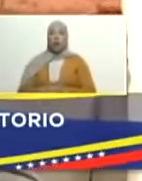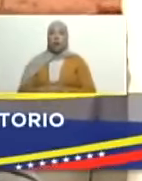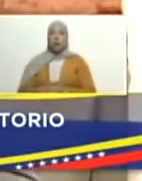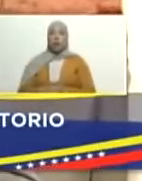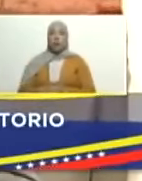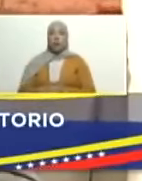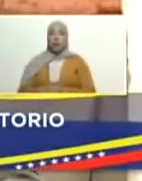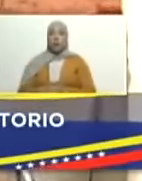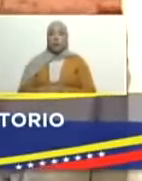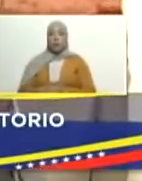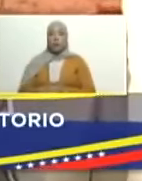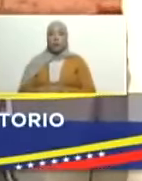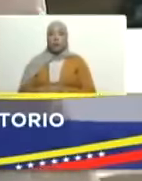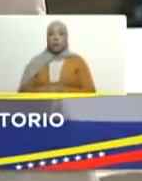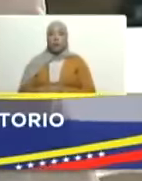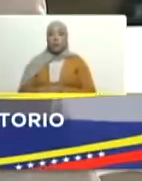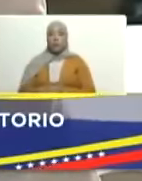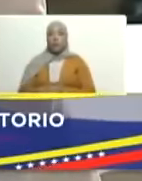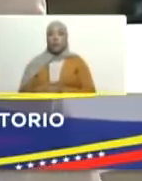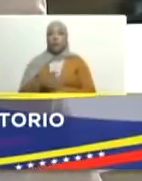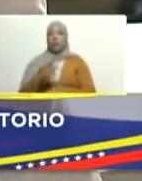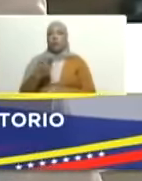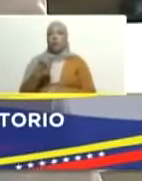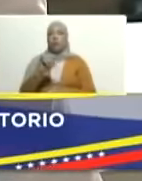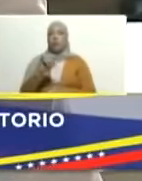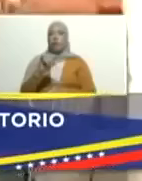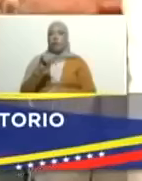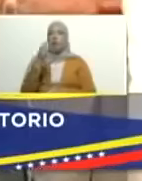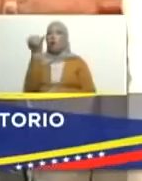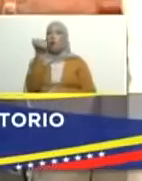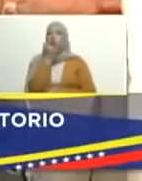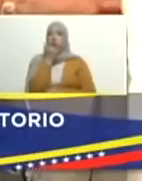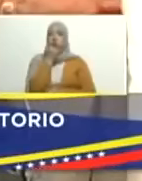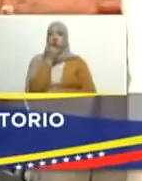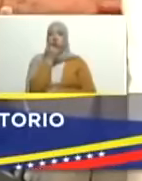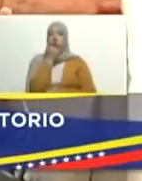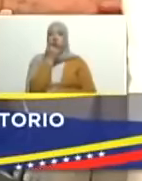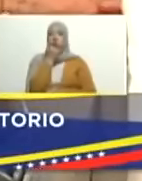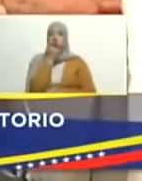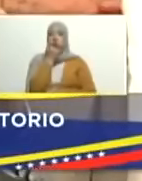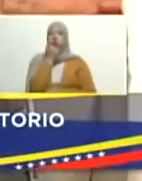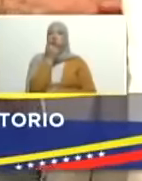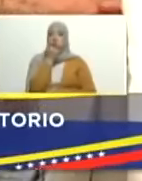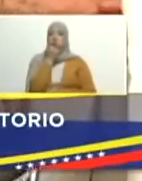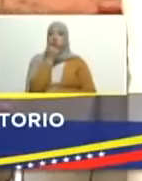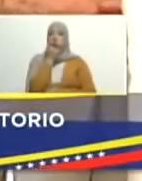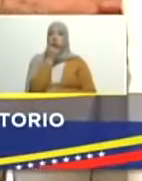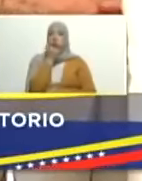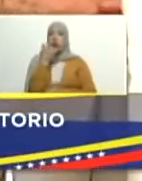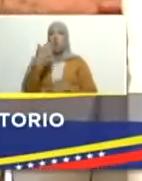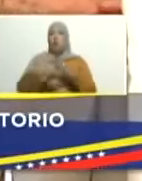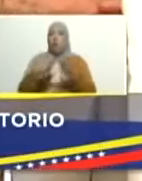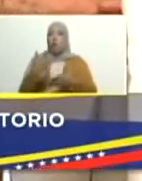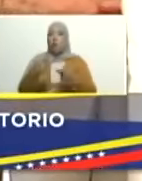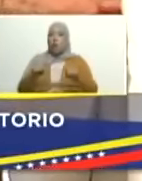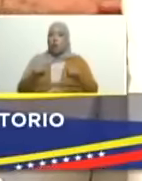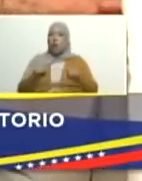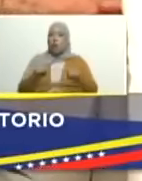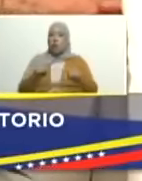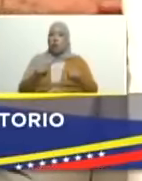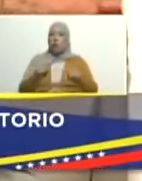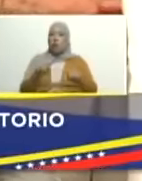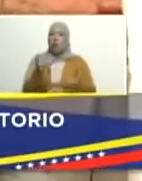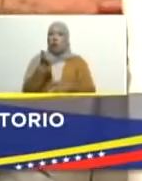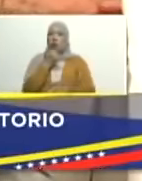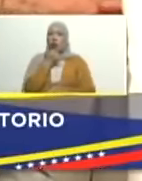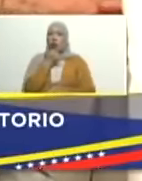Silita, viéndome la cara, Obama me dijo, eso fue un error, Maduro, y lo vamos a corregir. Y